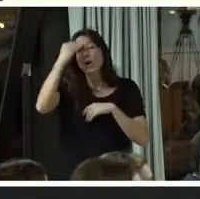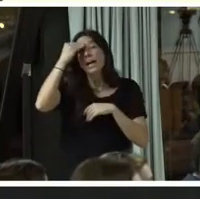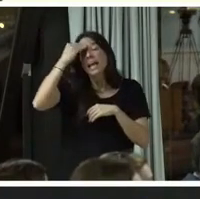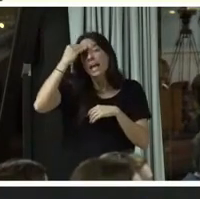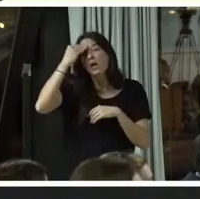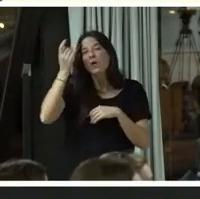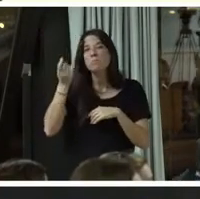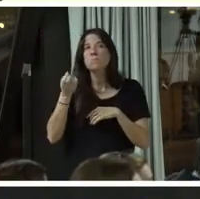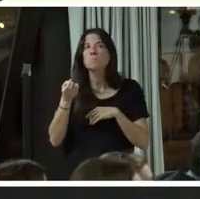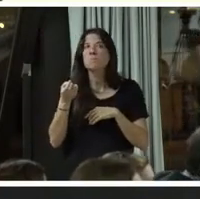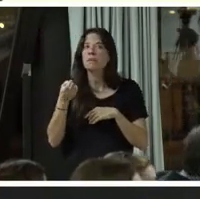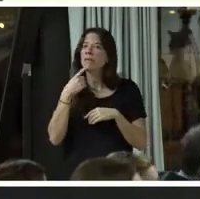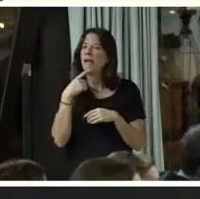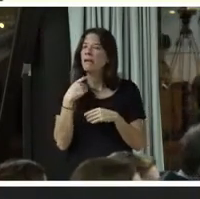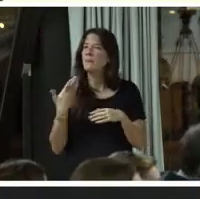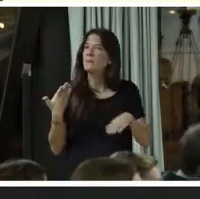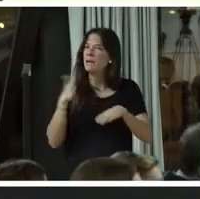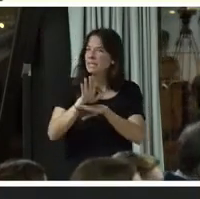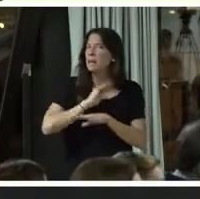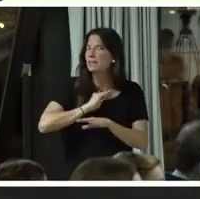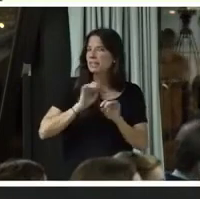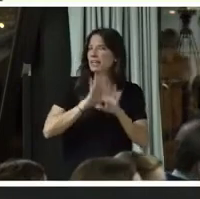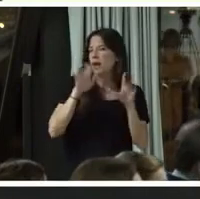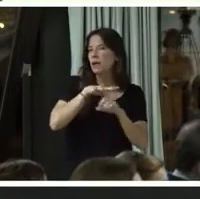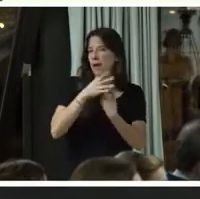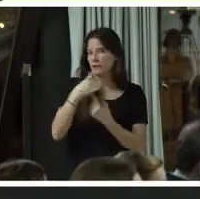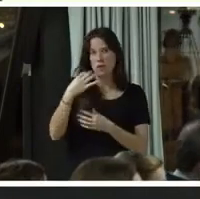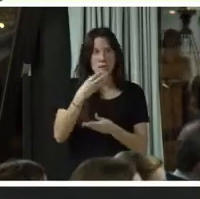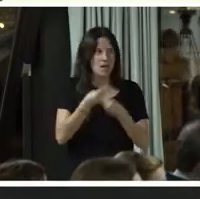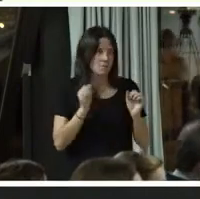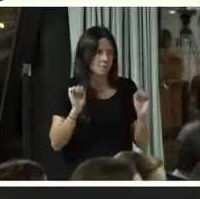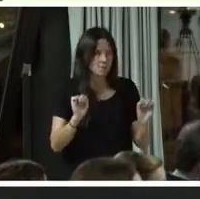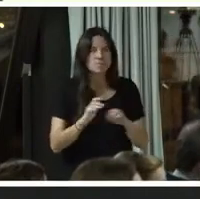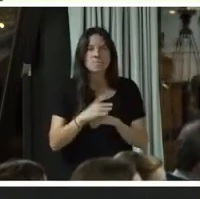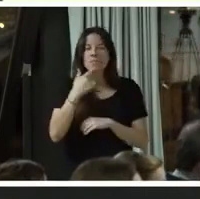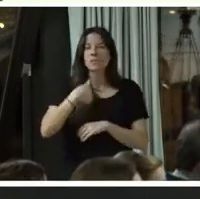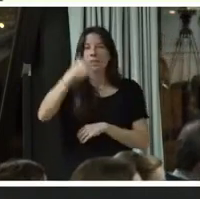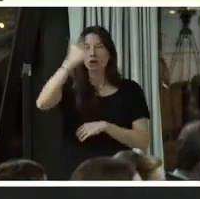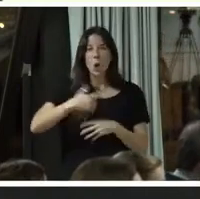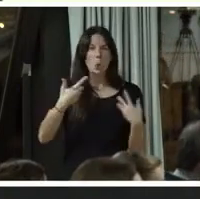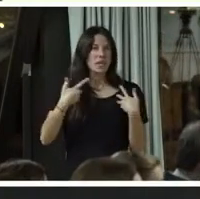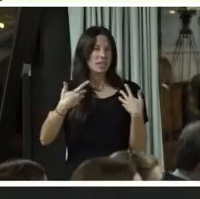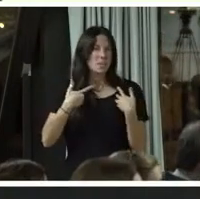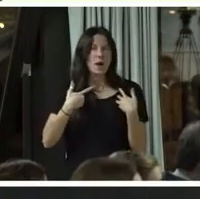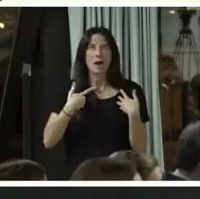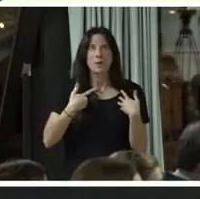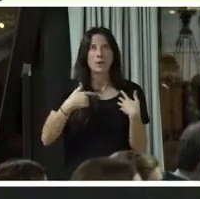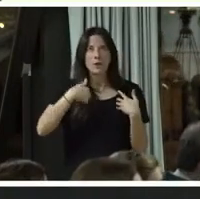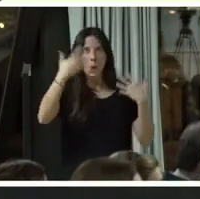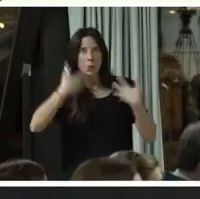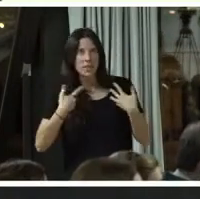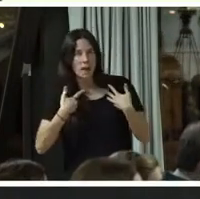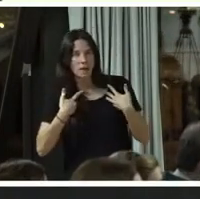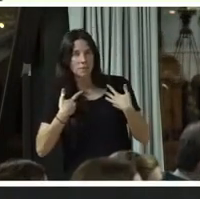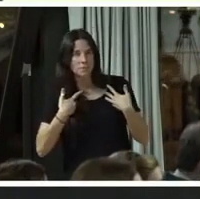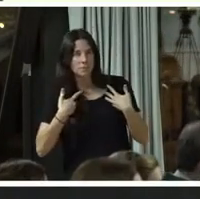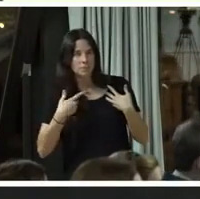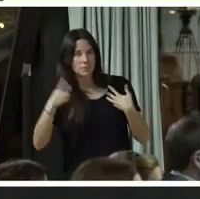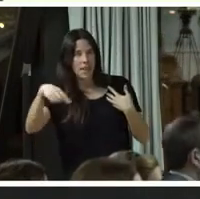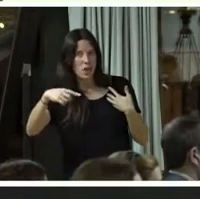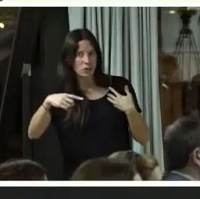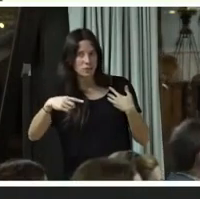el Define el marco en el que nos tenemos que mover Y es dice yo soy la víctima No yo soy la víctima ellos no